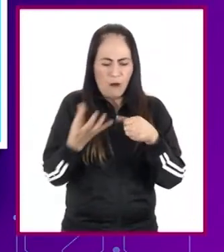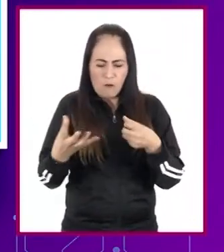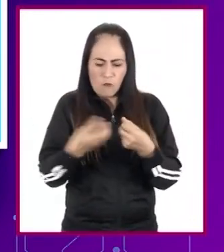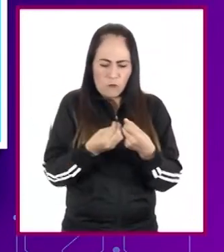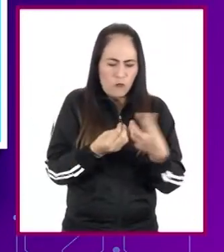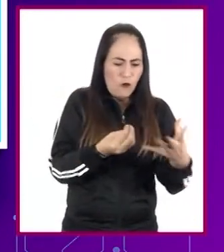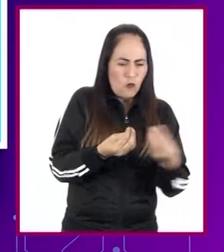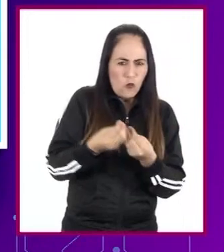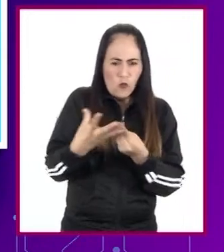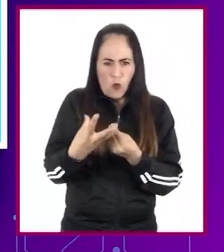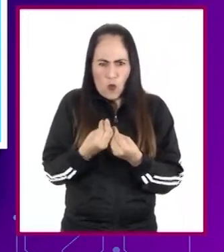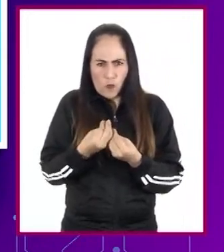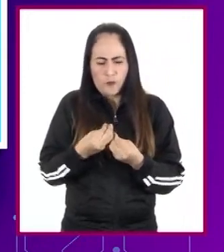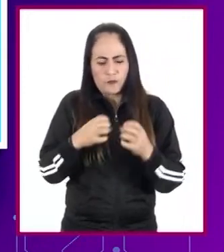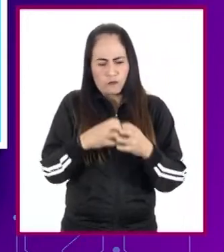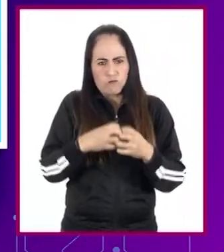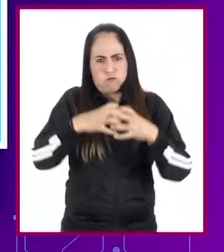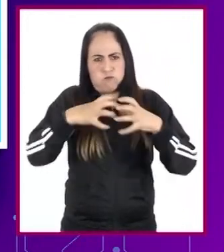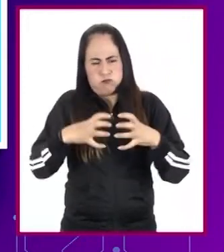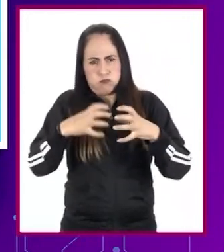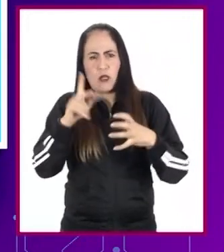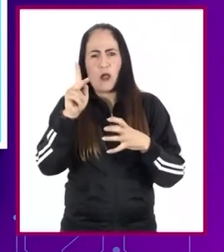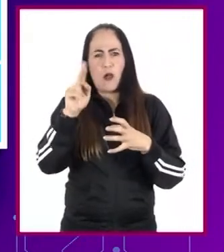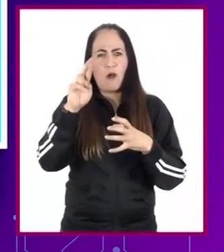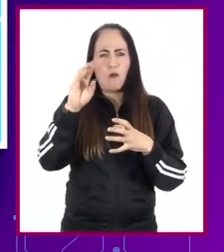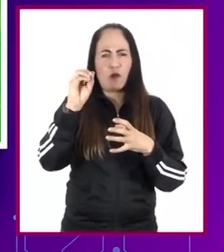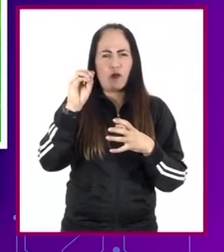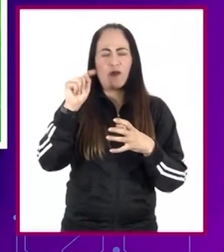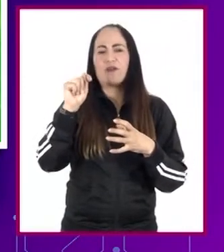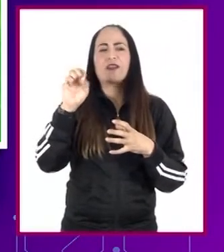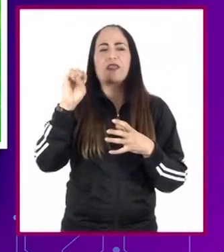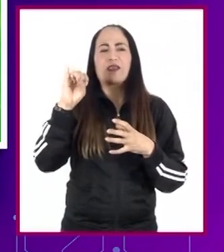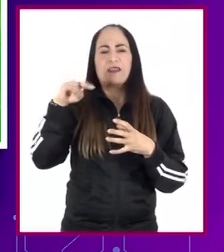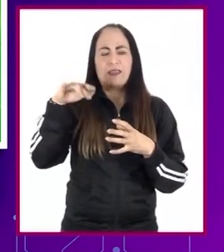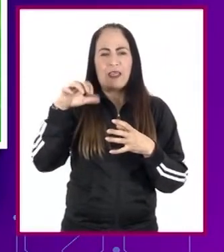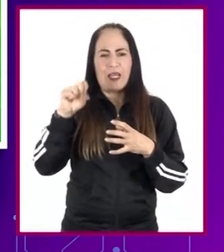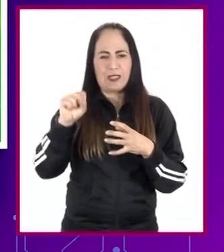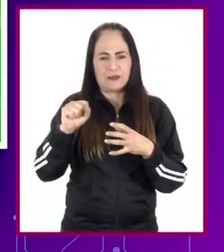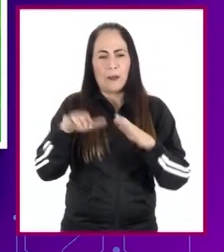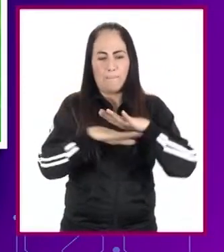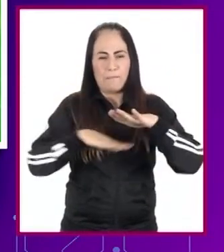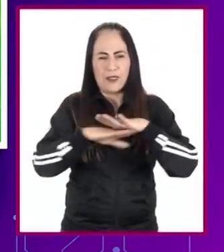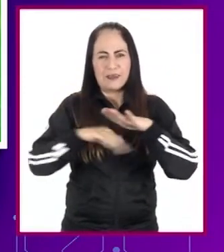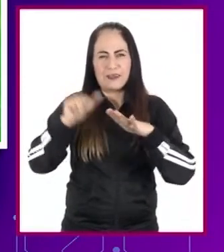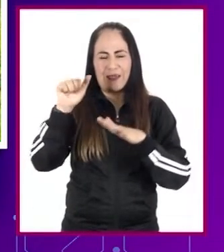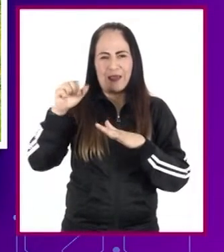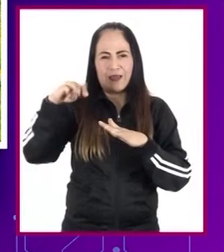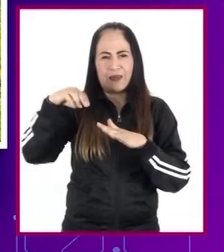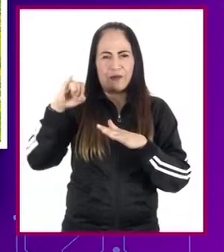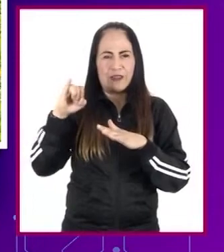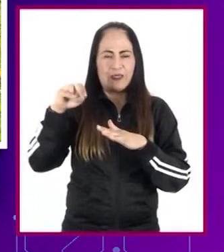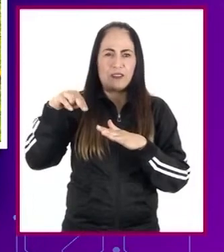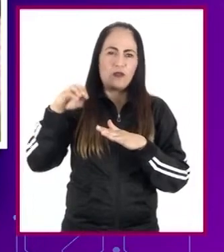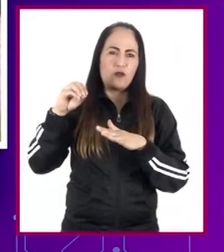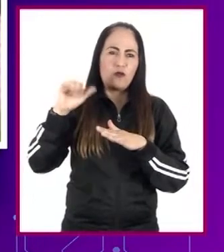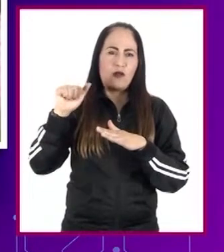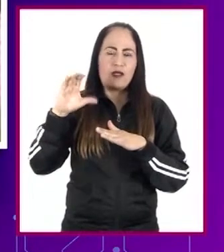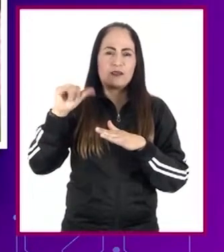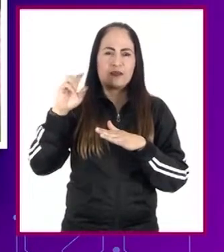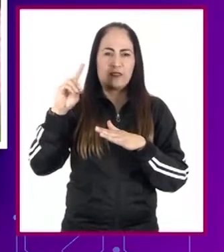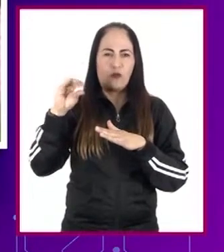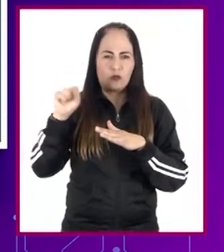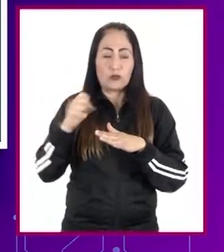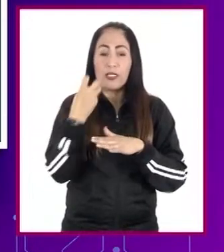Por ejemplo, forman proteínas a partir de aminoácidos. Este proceso es fundamental para que las plantas, los animales y los